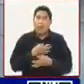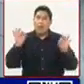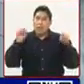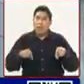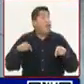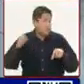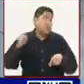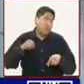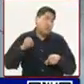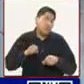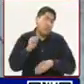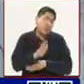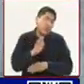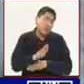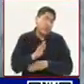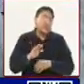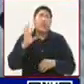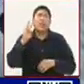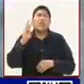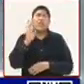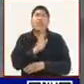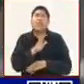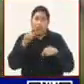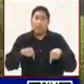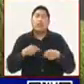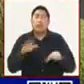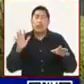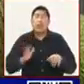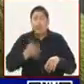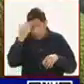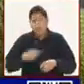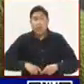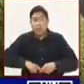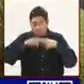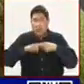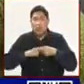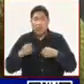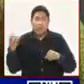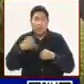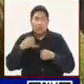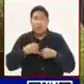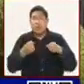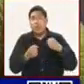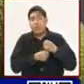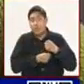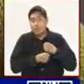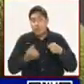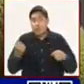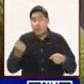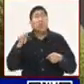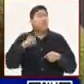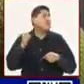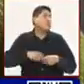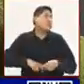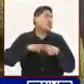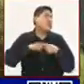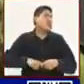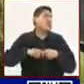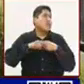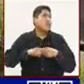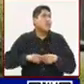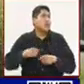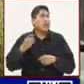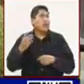acá? Sí, desde la tarde estoy viendo, desde las 6 de la tarde ya estoy aquí. Porque se ha suspendido el reclutamiento, ¿verdad? Sí, claramente se ha suspendido el